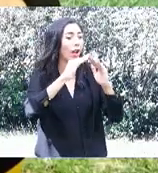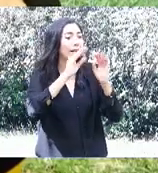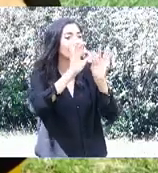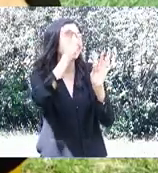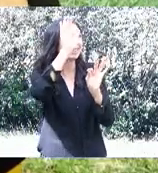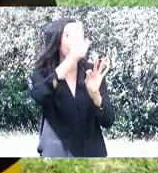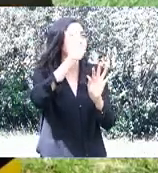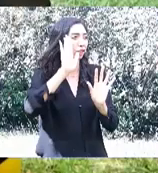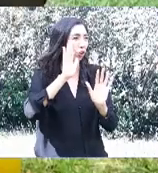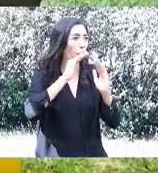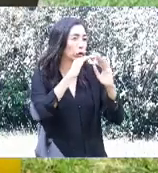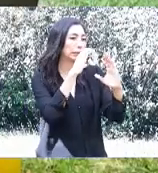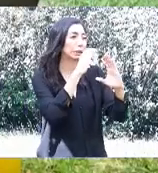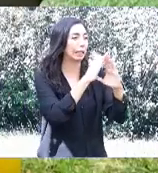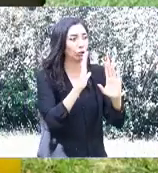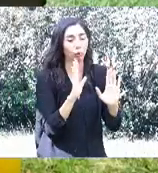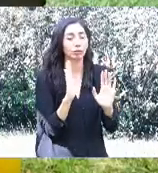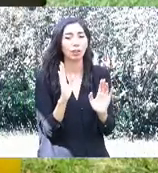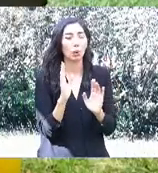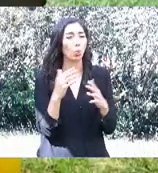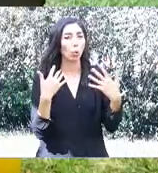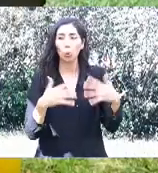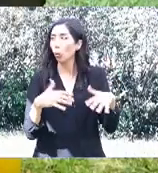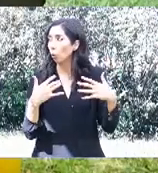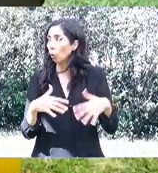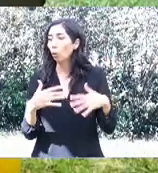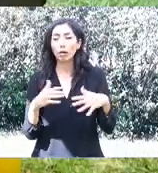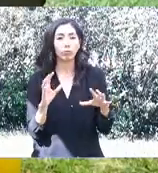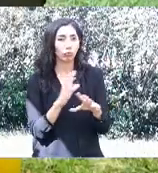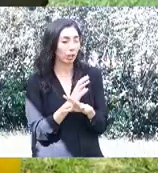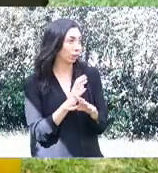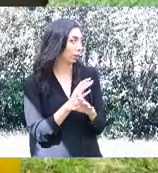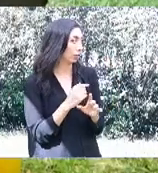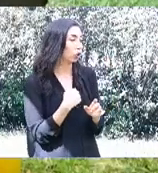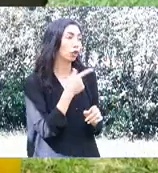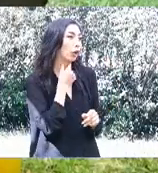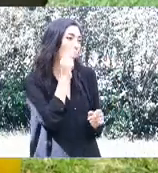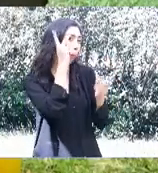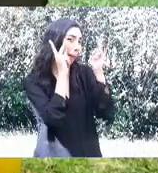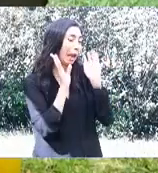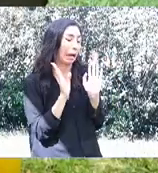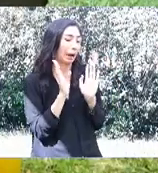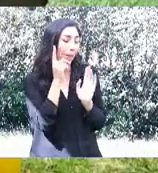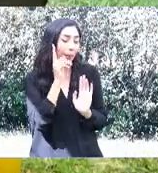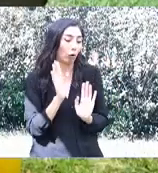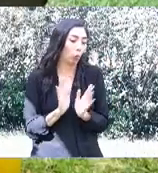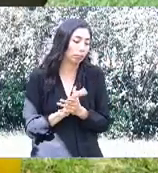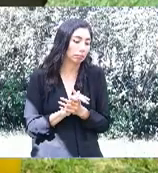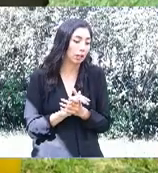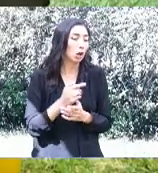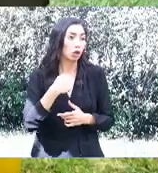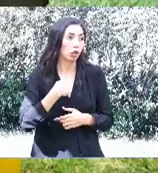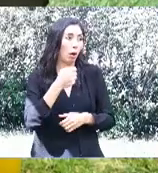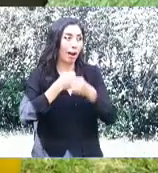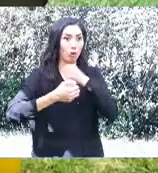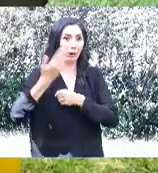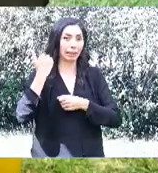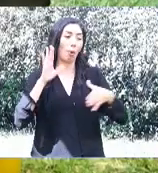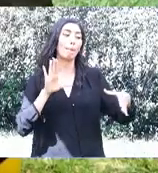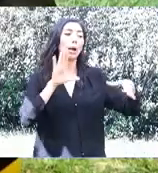brutal yo como anécdota les puedo contar no es por pelar pero eh yo me junté el año